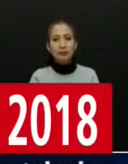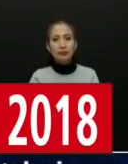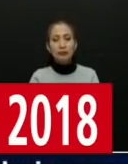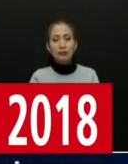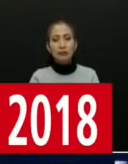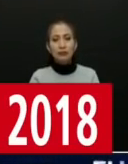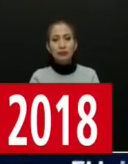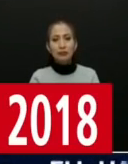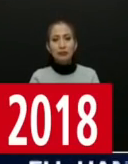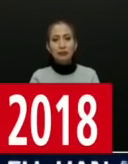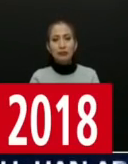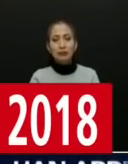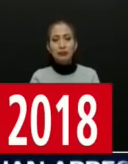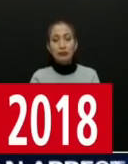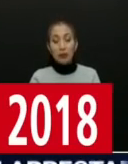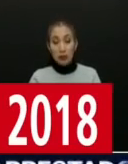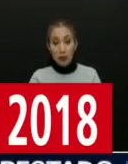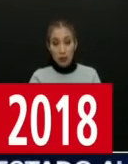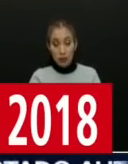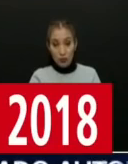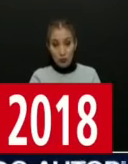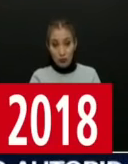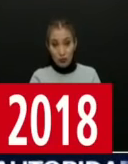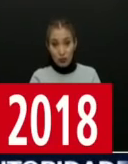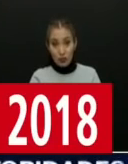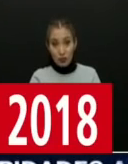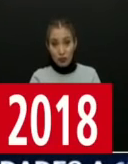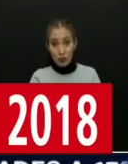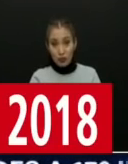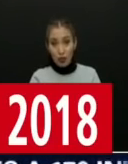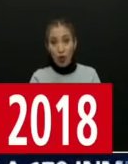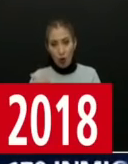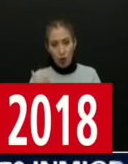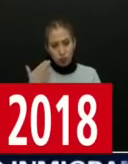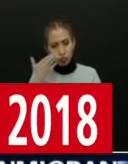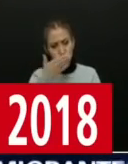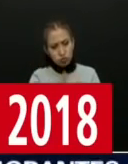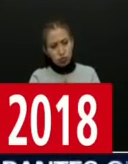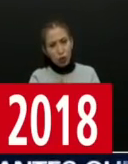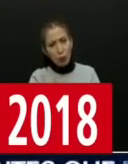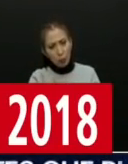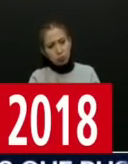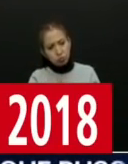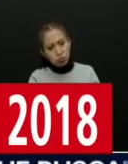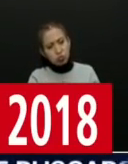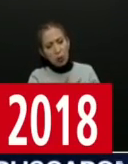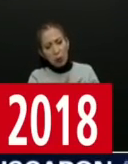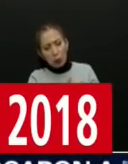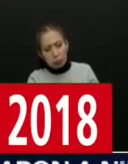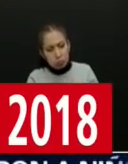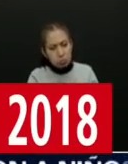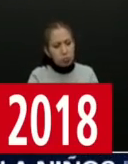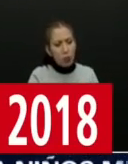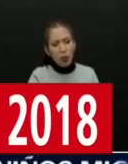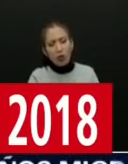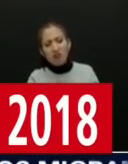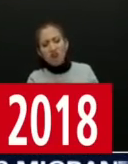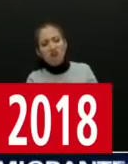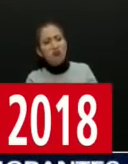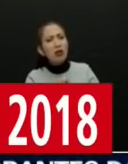Tuve que ver en el esclarecimiento de